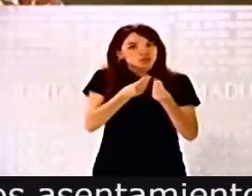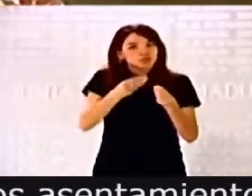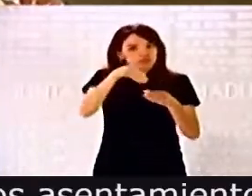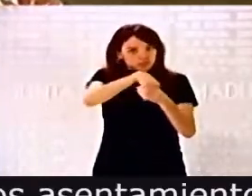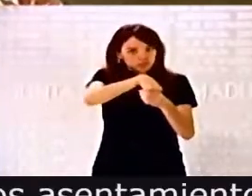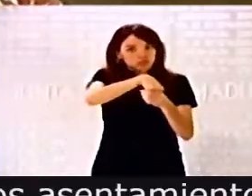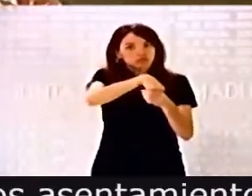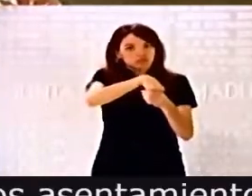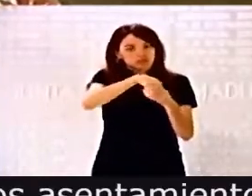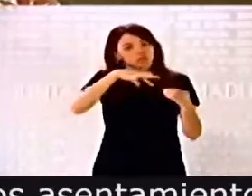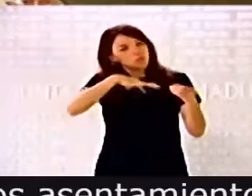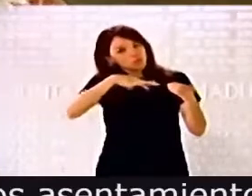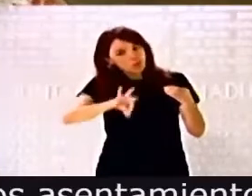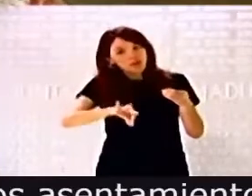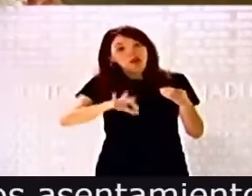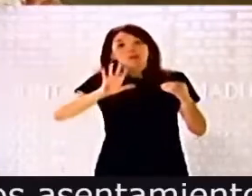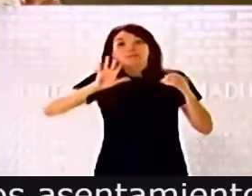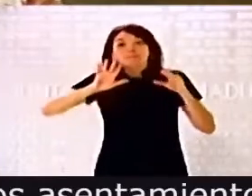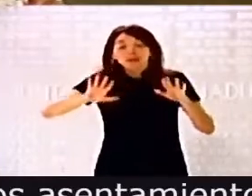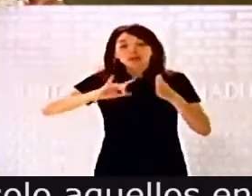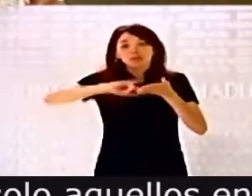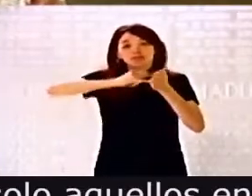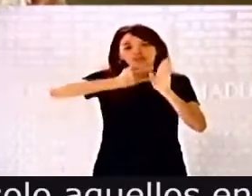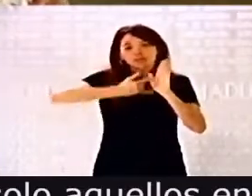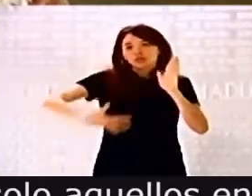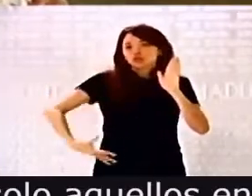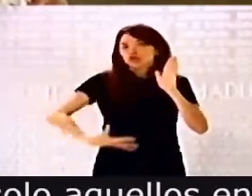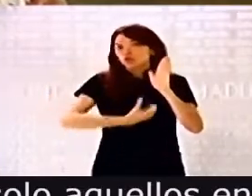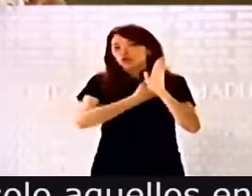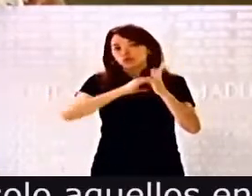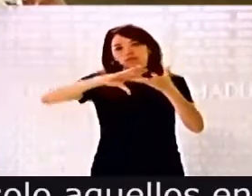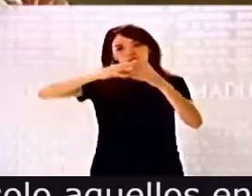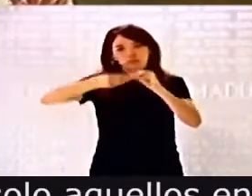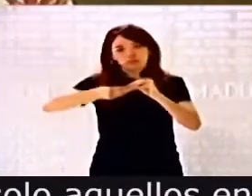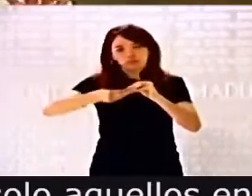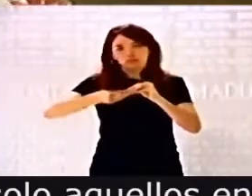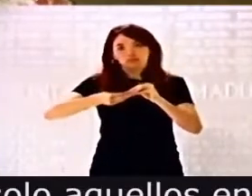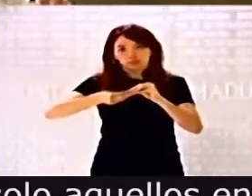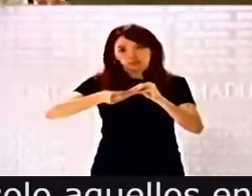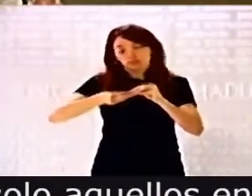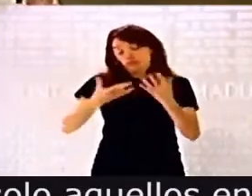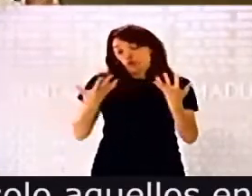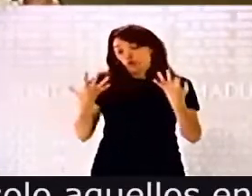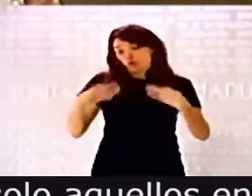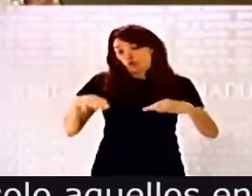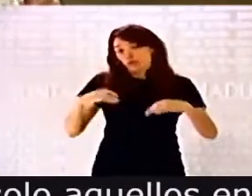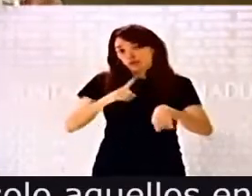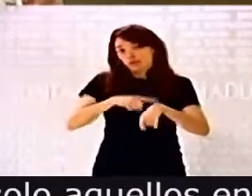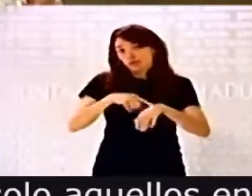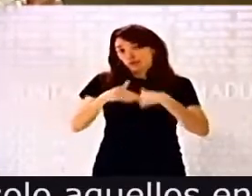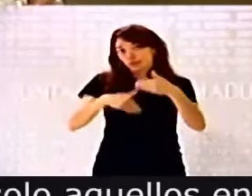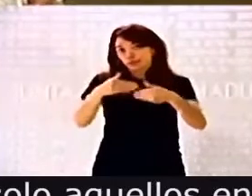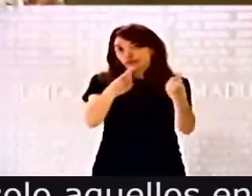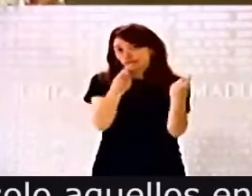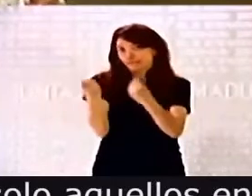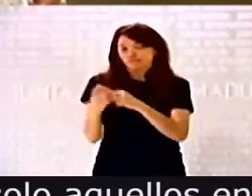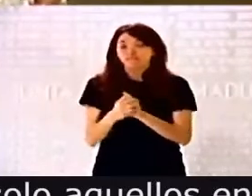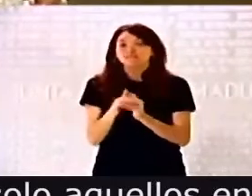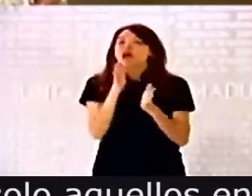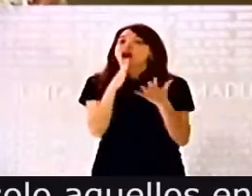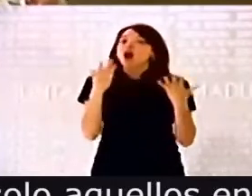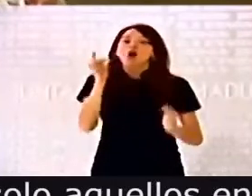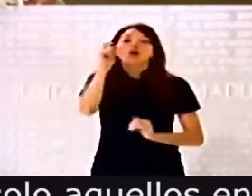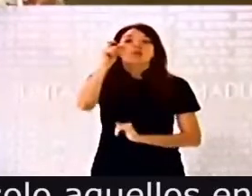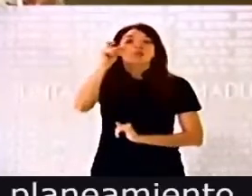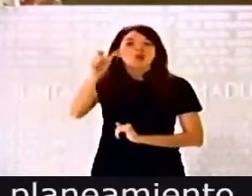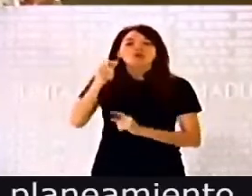se tenían que adaptar todo el planeamiento rústico los municipios, y eso lógicamente lleva mucho tiempo. Ahora los